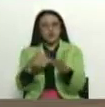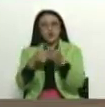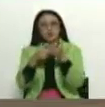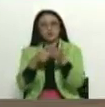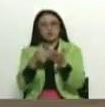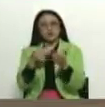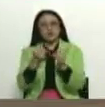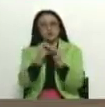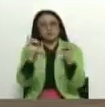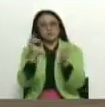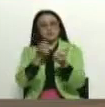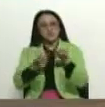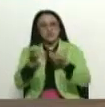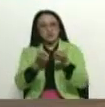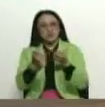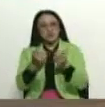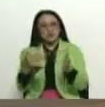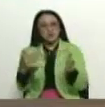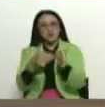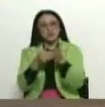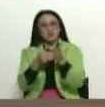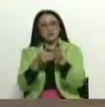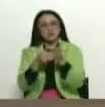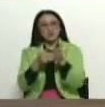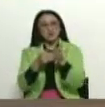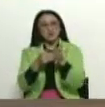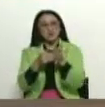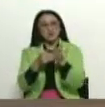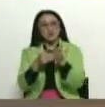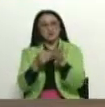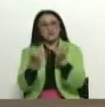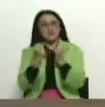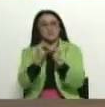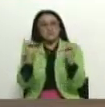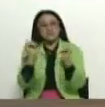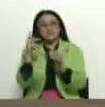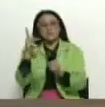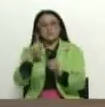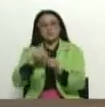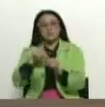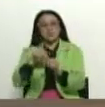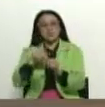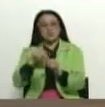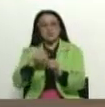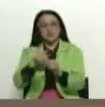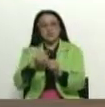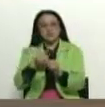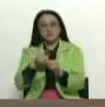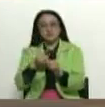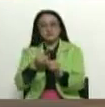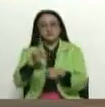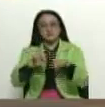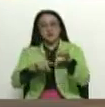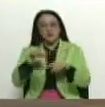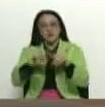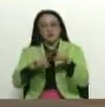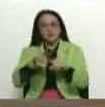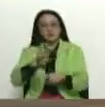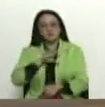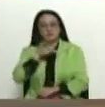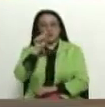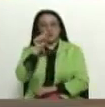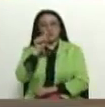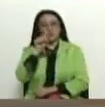soberanía económica, contra la soberanía petrolera. Los hechos para apropiarse